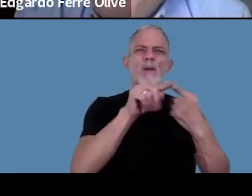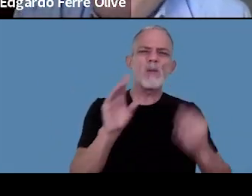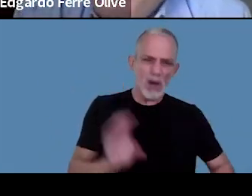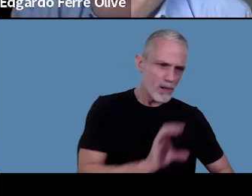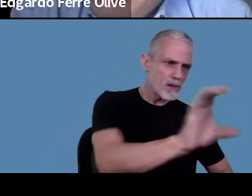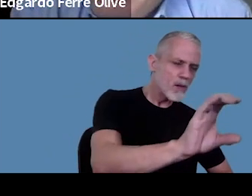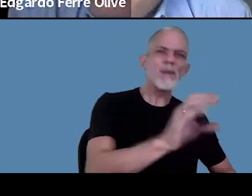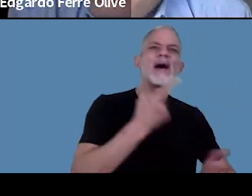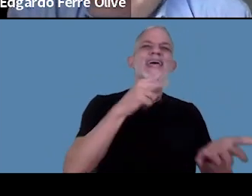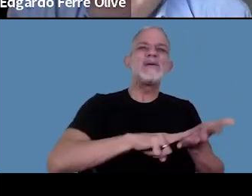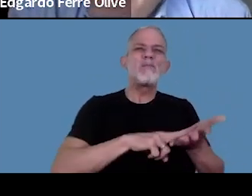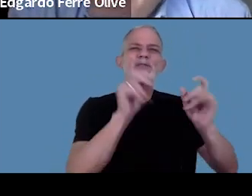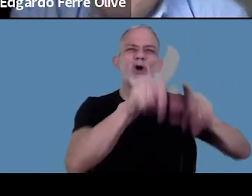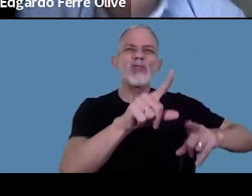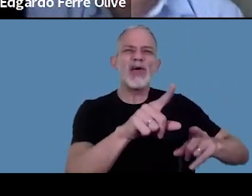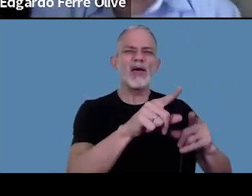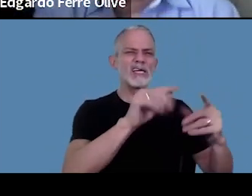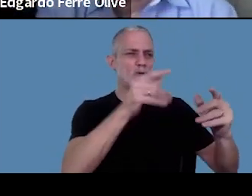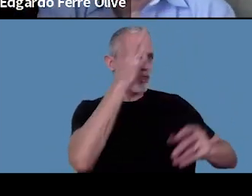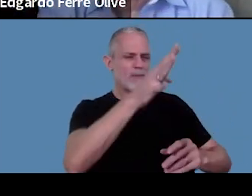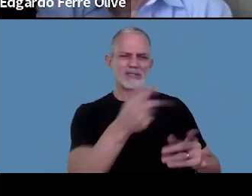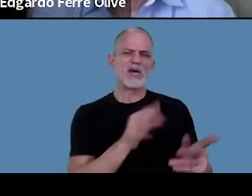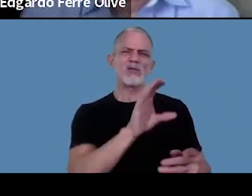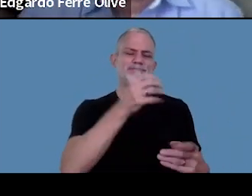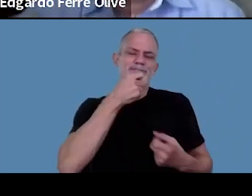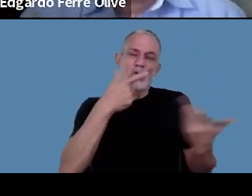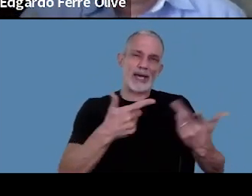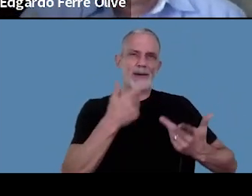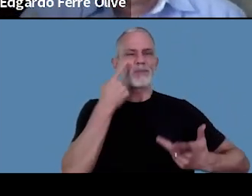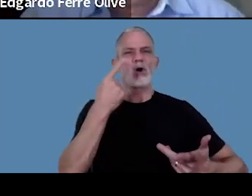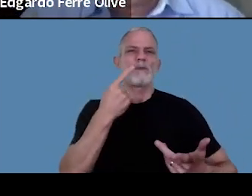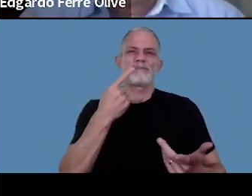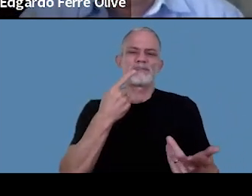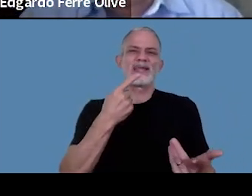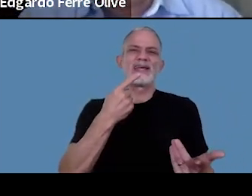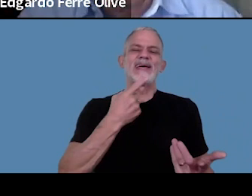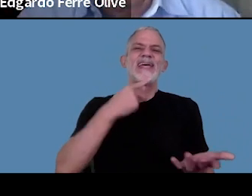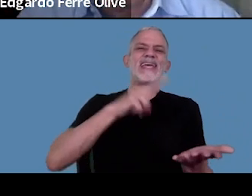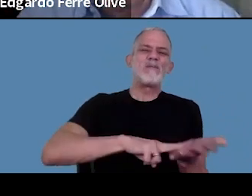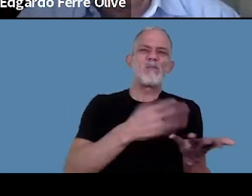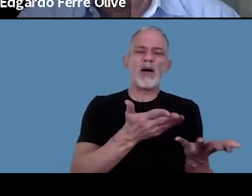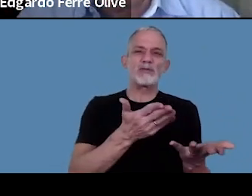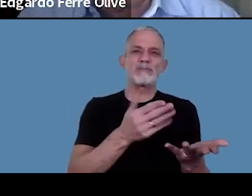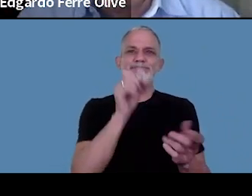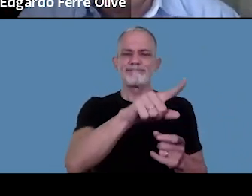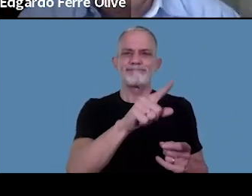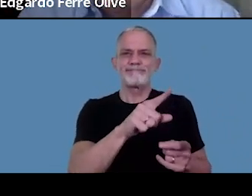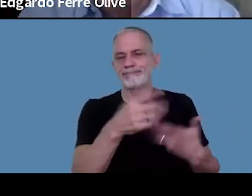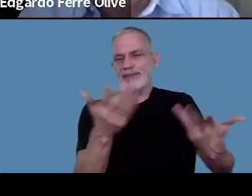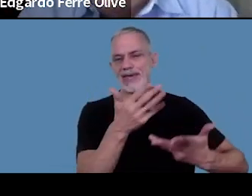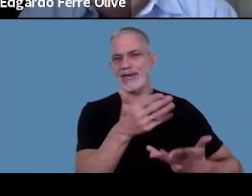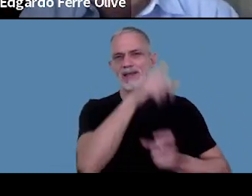los impuestos de carácter distorsivo. ¿Cuáles son los impuestos distorsivos? Aquellos impuestos que se catalogan como tales en el sentido de